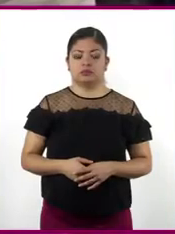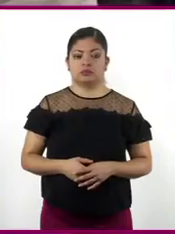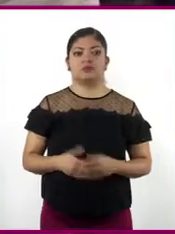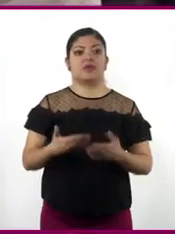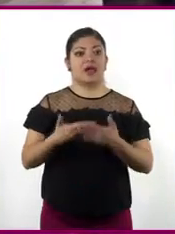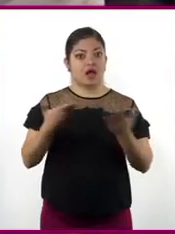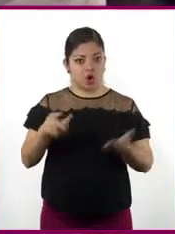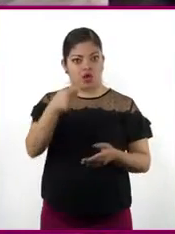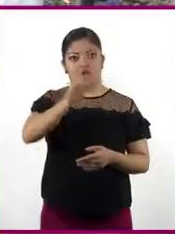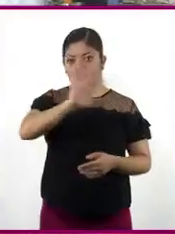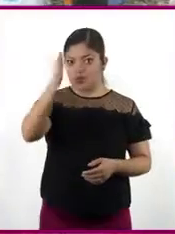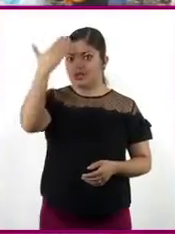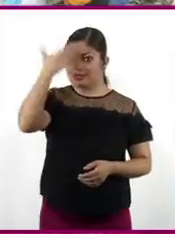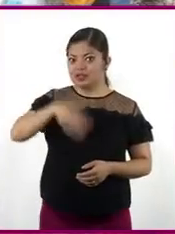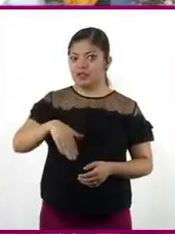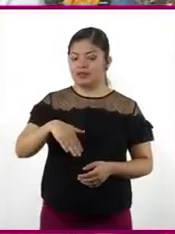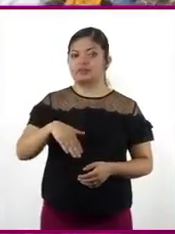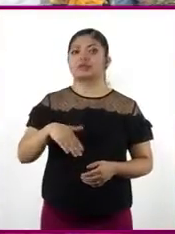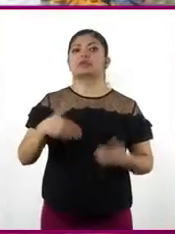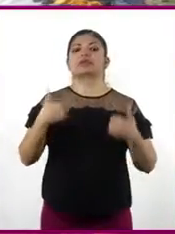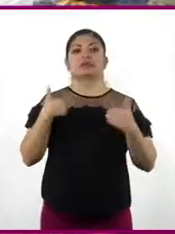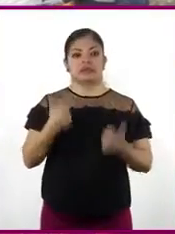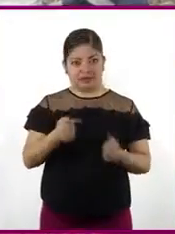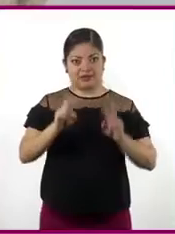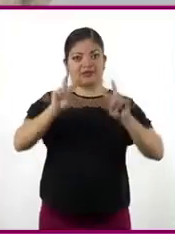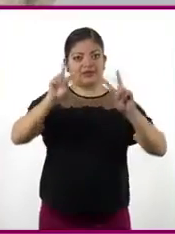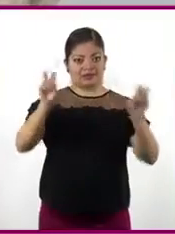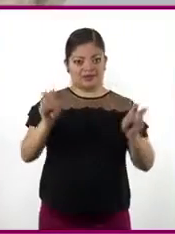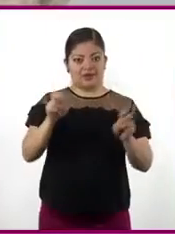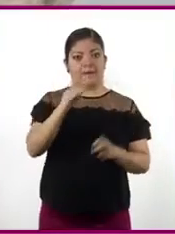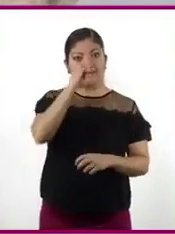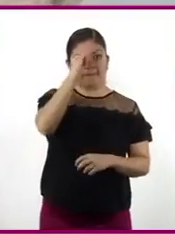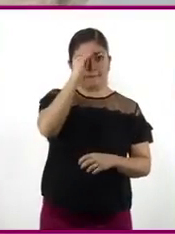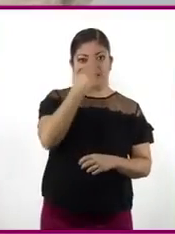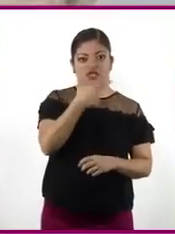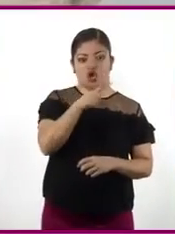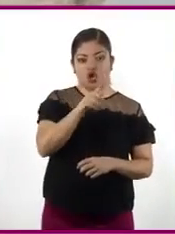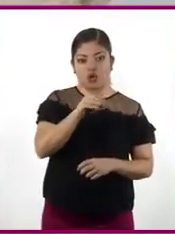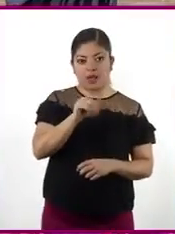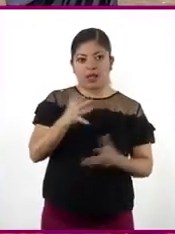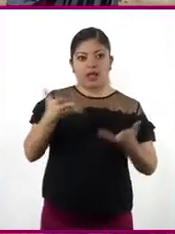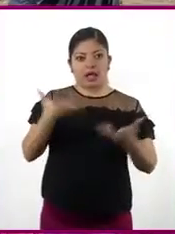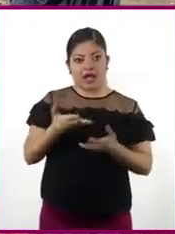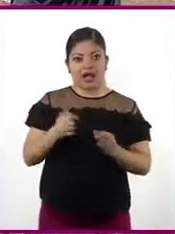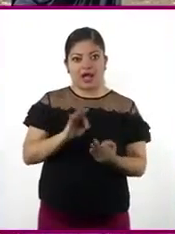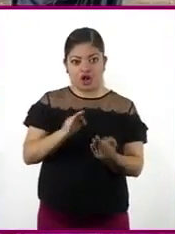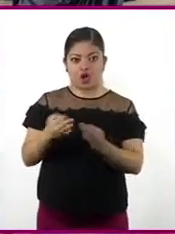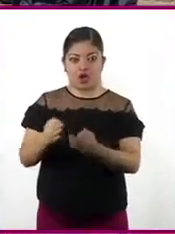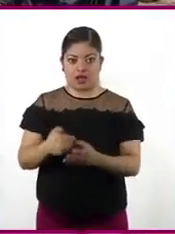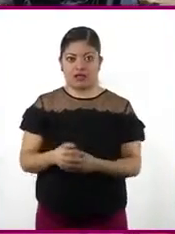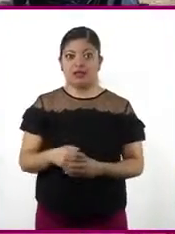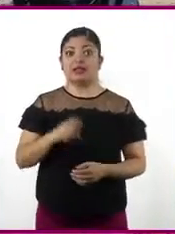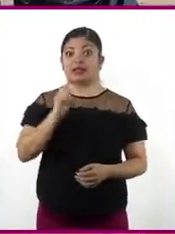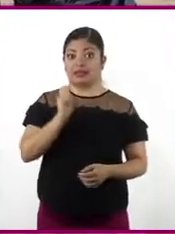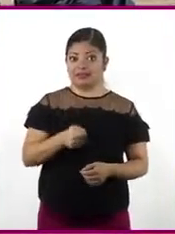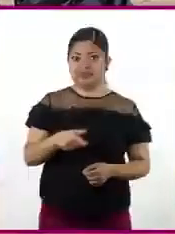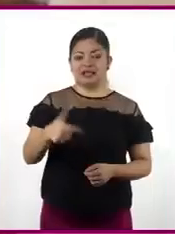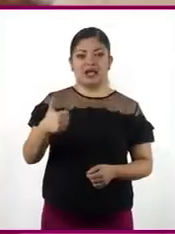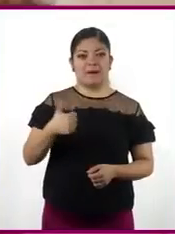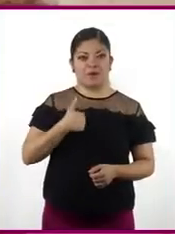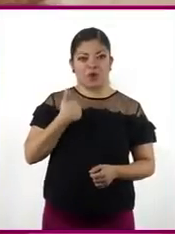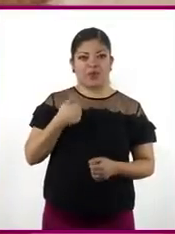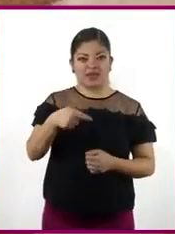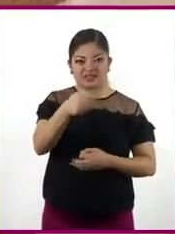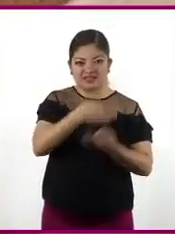Ahora ya sabes a qué se refiere y cuál es la importancia de la frase piensa global, actúa local. Por un aprovechamiento local y